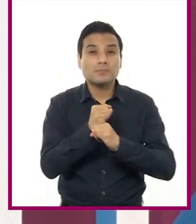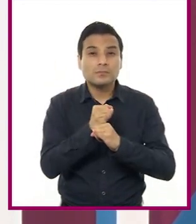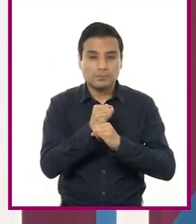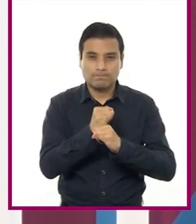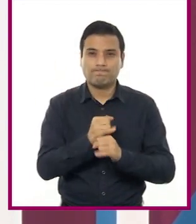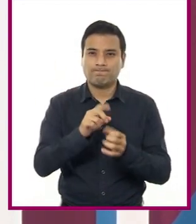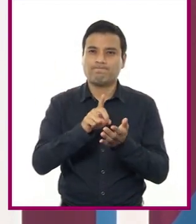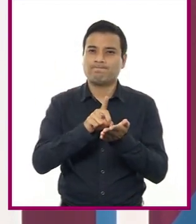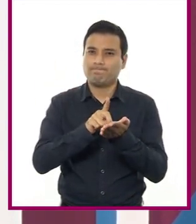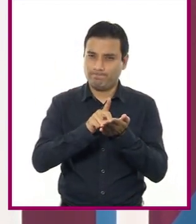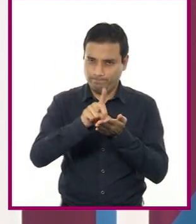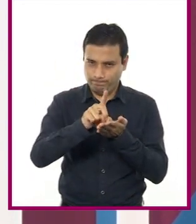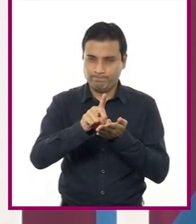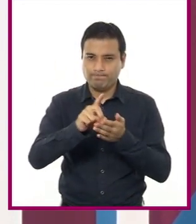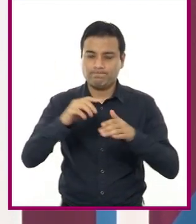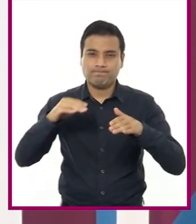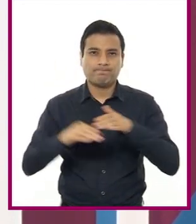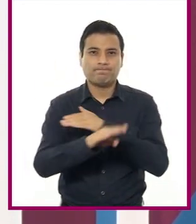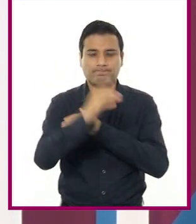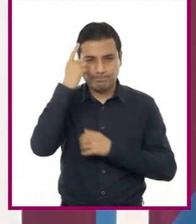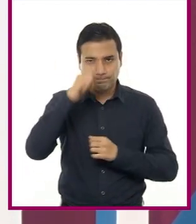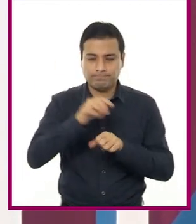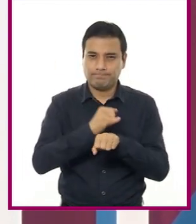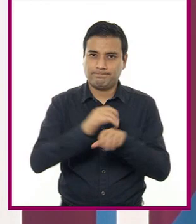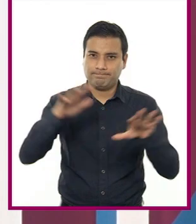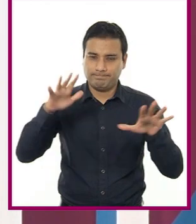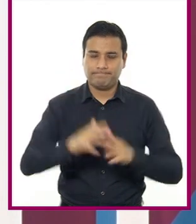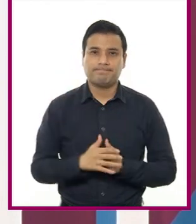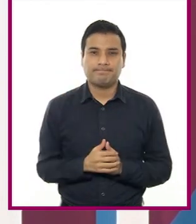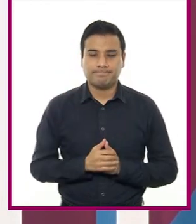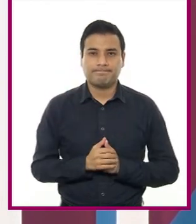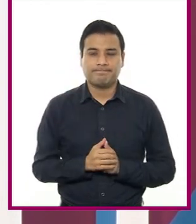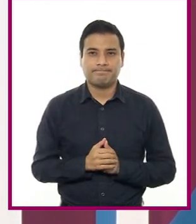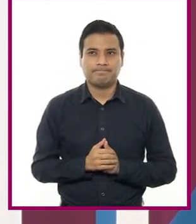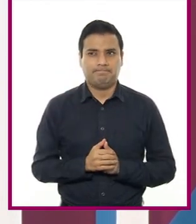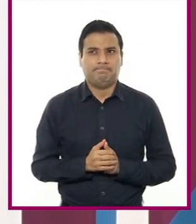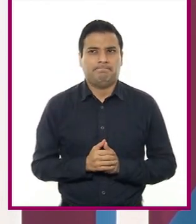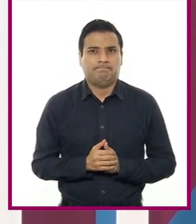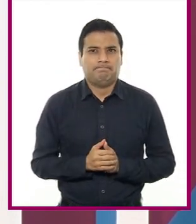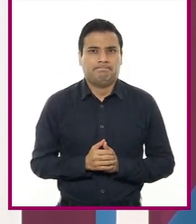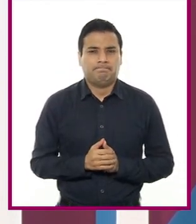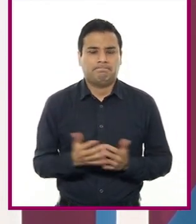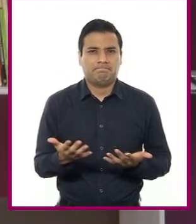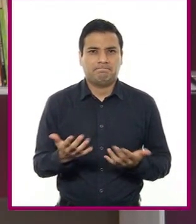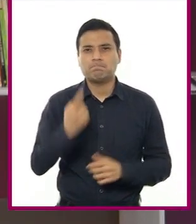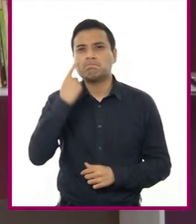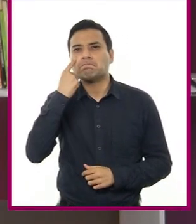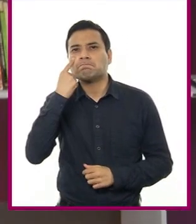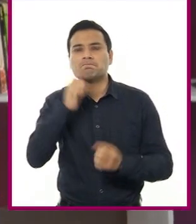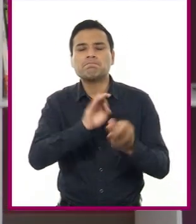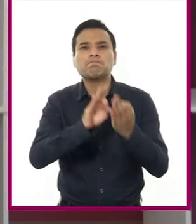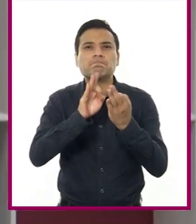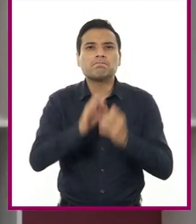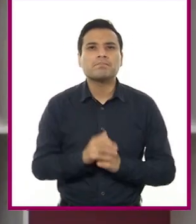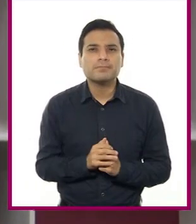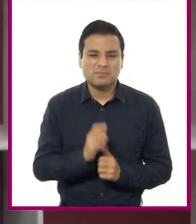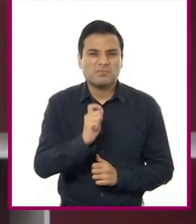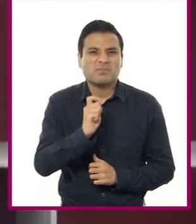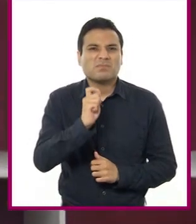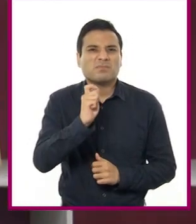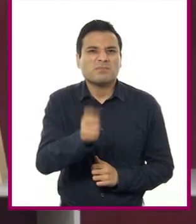del Derecho de Acceso Universal a la Información. Pero, ¿qué hay de la rendición de cuentas? La rendición